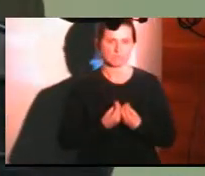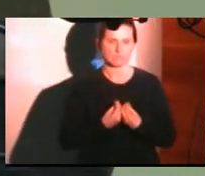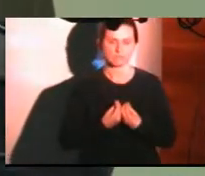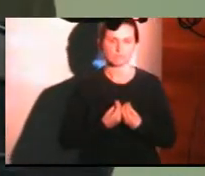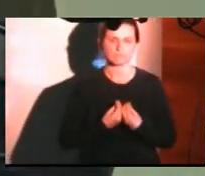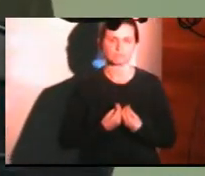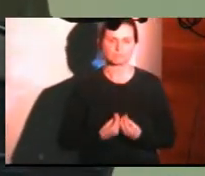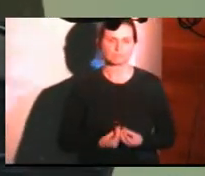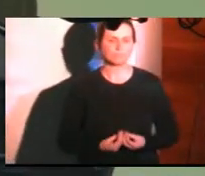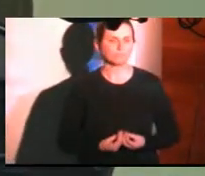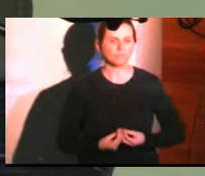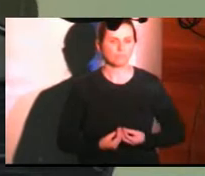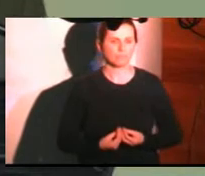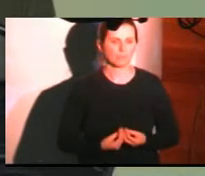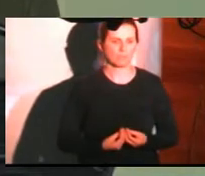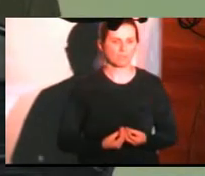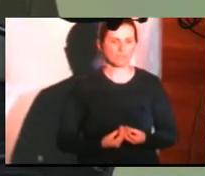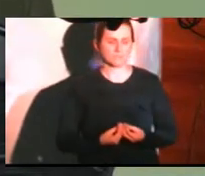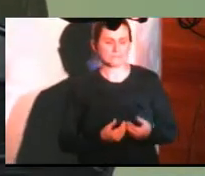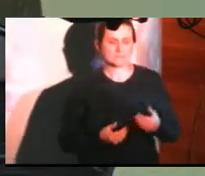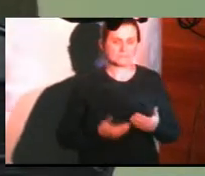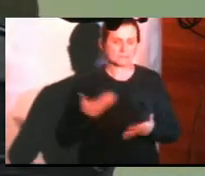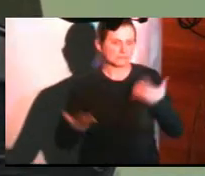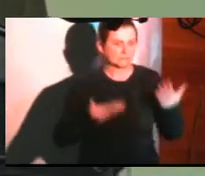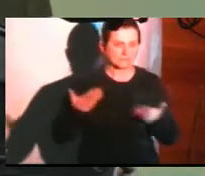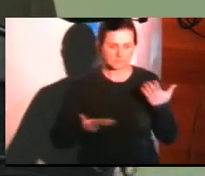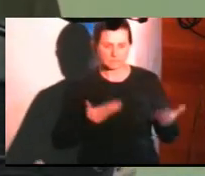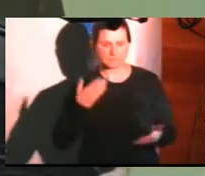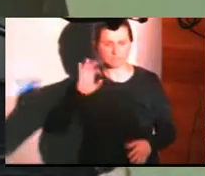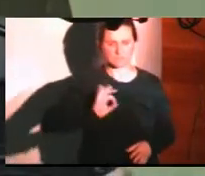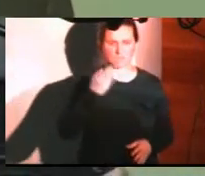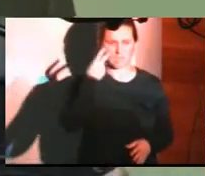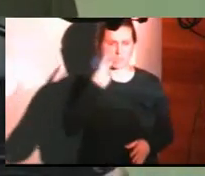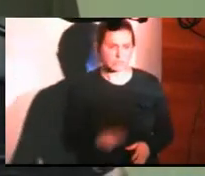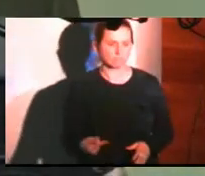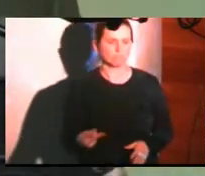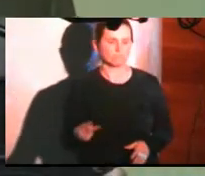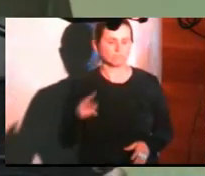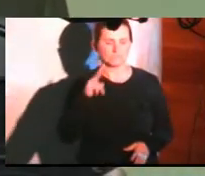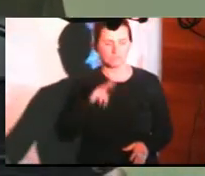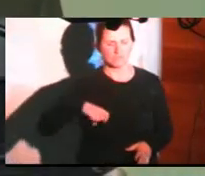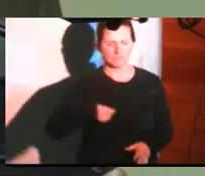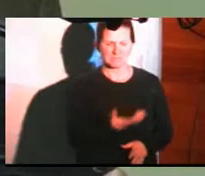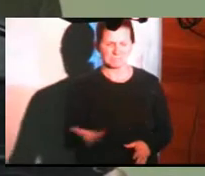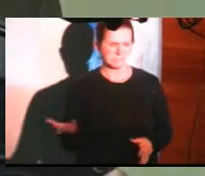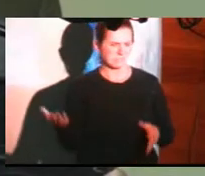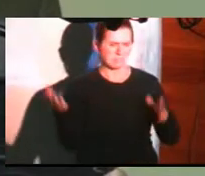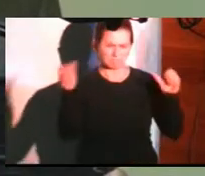una crisis terminal como era la del 2001 o 2003, ver cómo una sociedad que se